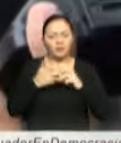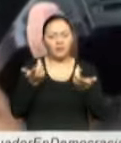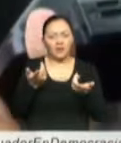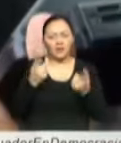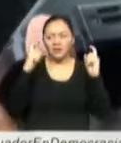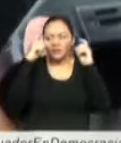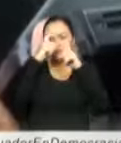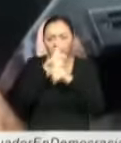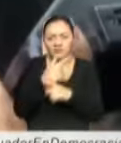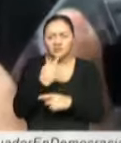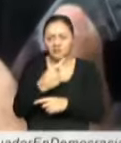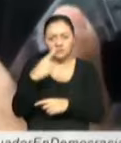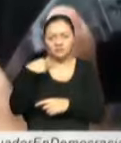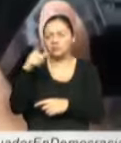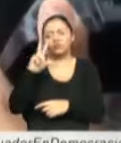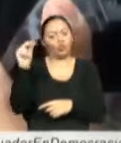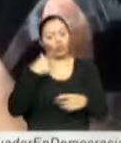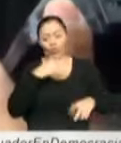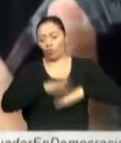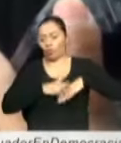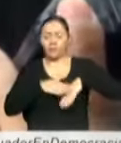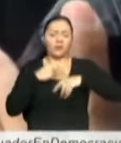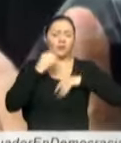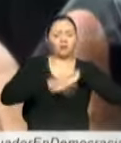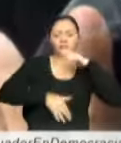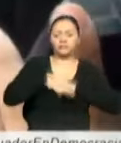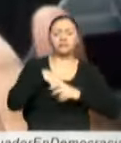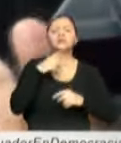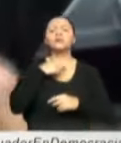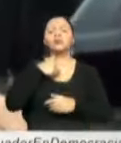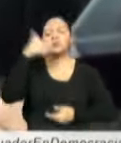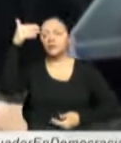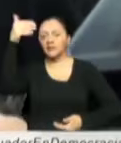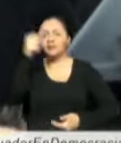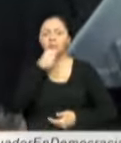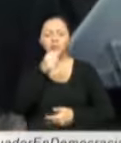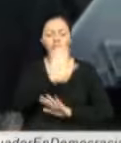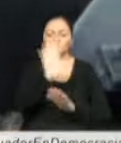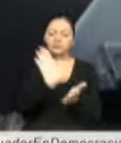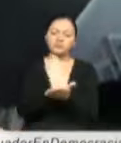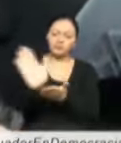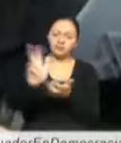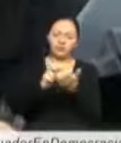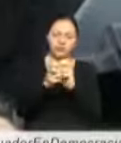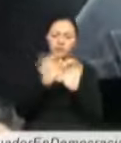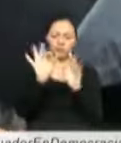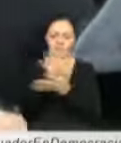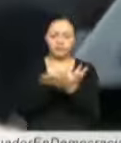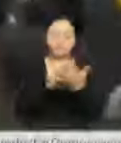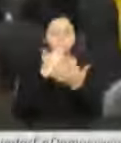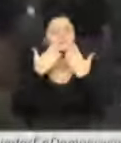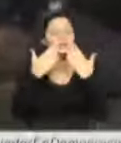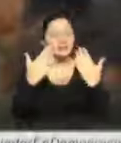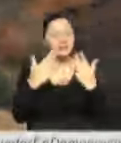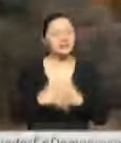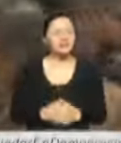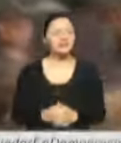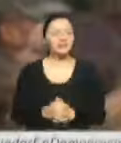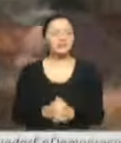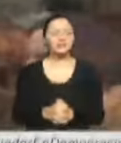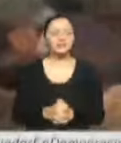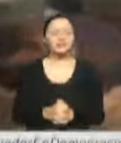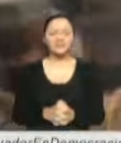de creer, pero eso es lo que hemos enfrentado todos estos años. Yo no quiero politizar esta entrevista, pero todos a rechazar la violencia. Muchísimas gracias. Gracias.